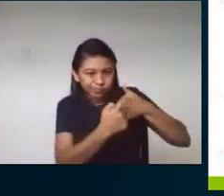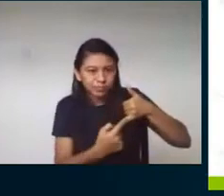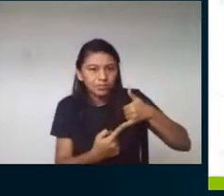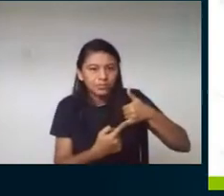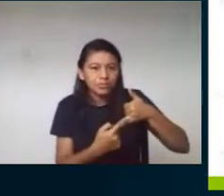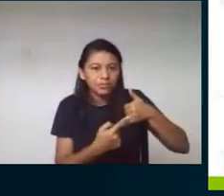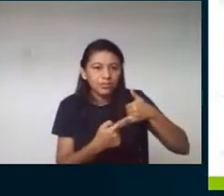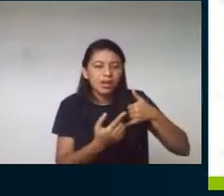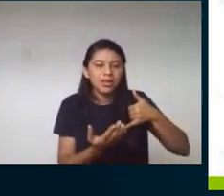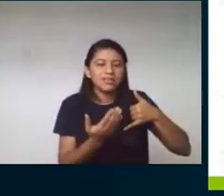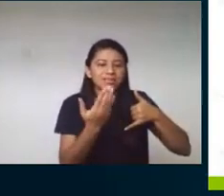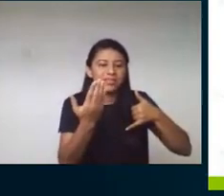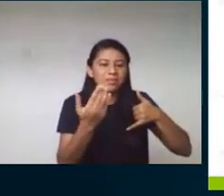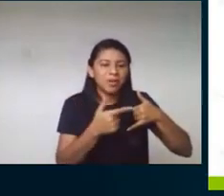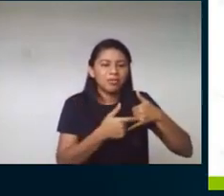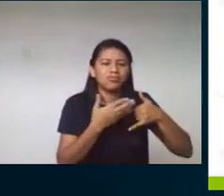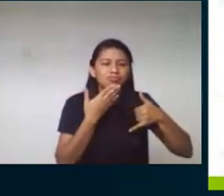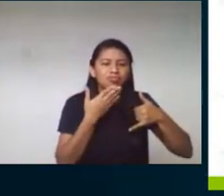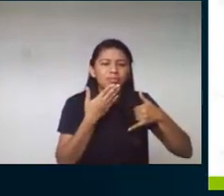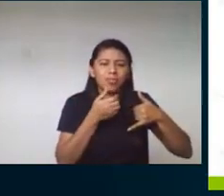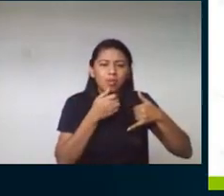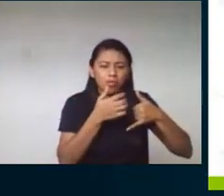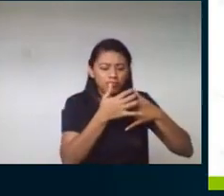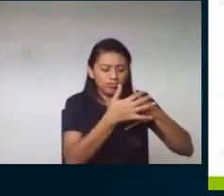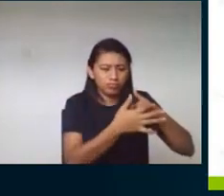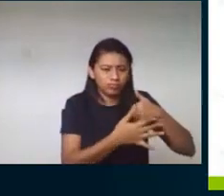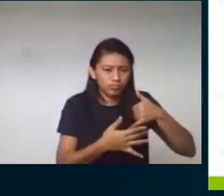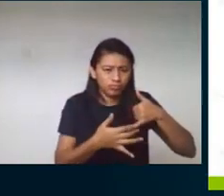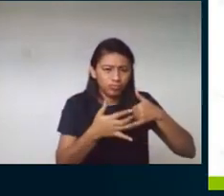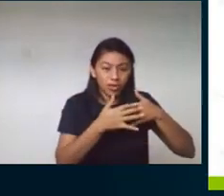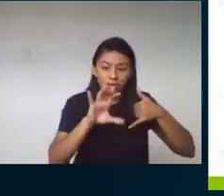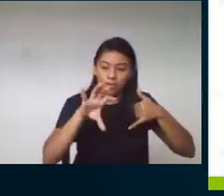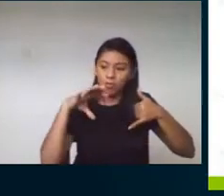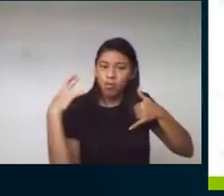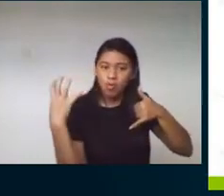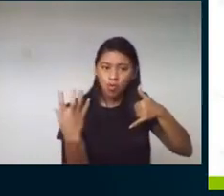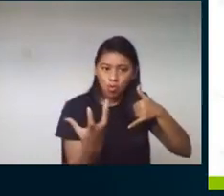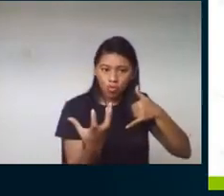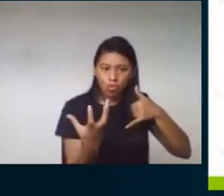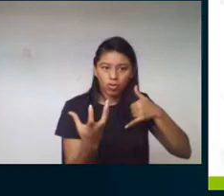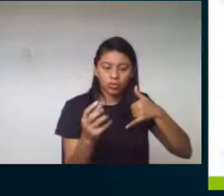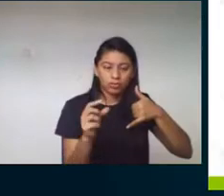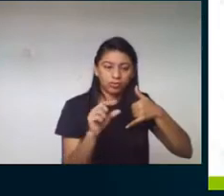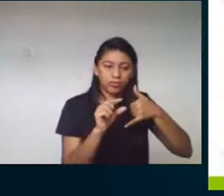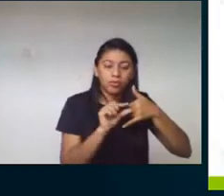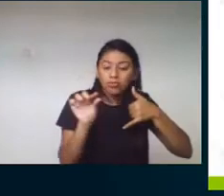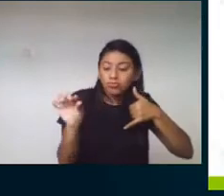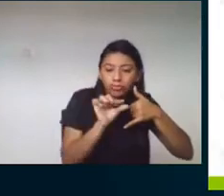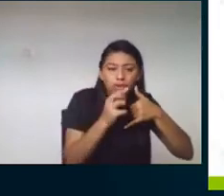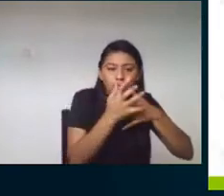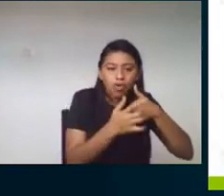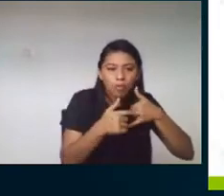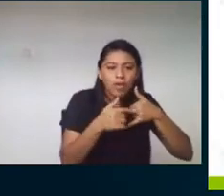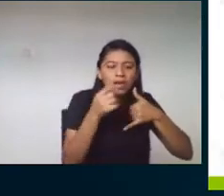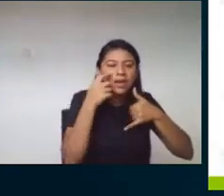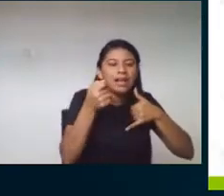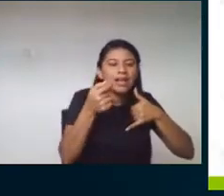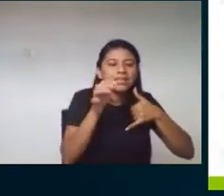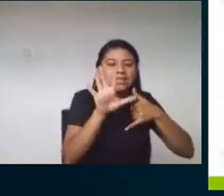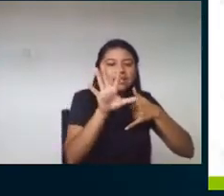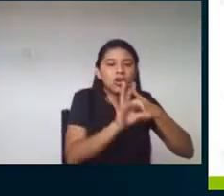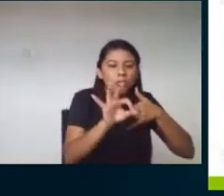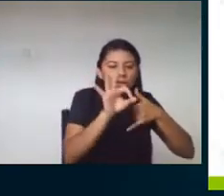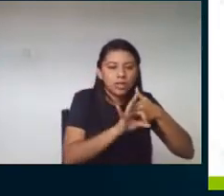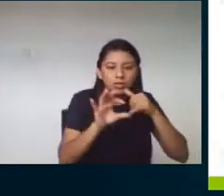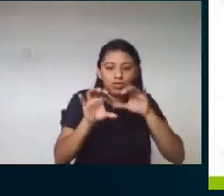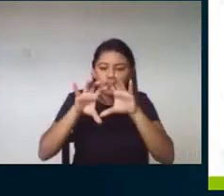Y, por ejemplo, para el futuro ya muchos científicos climáticos y muchos economistas ya han dicho que el agua va a ser el recurso más importante en